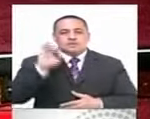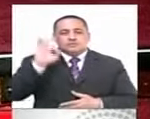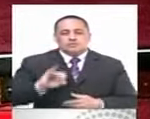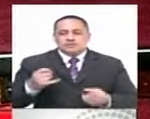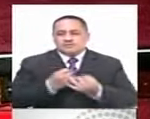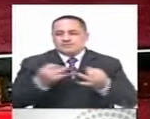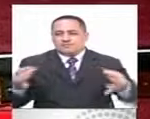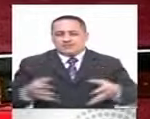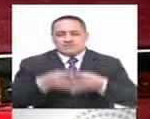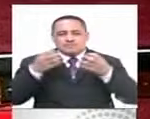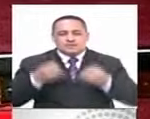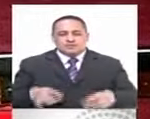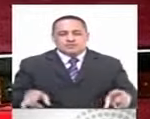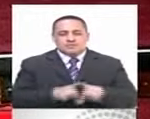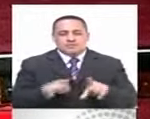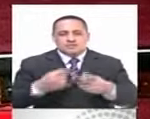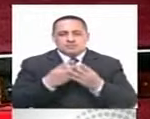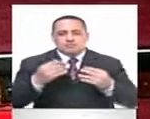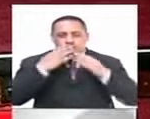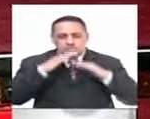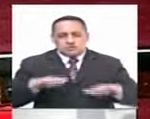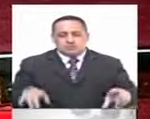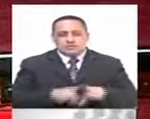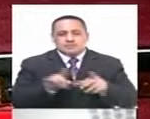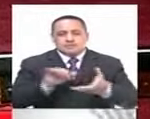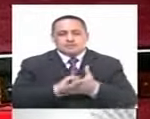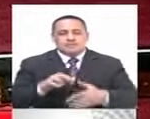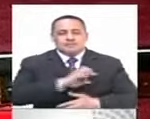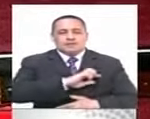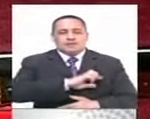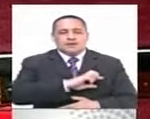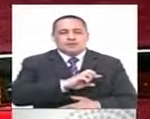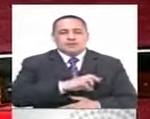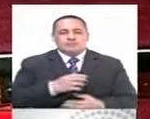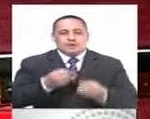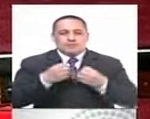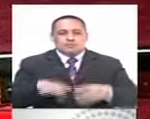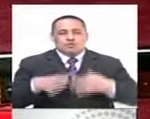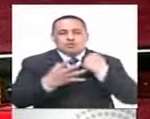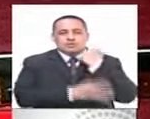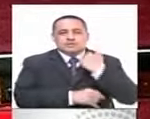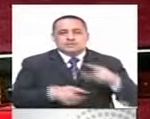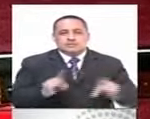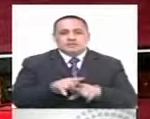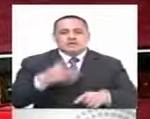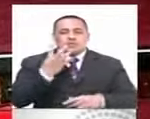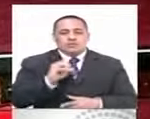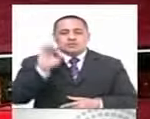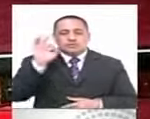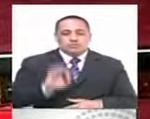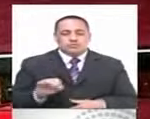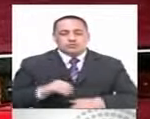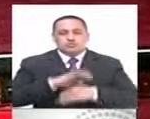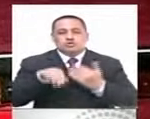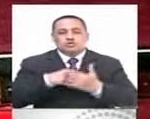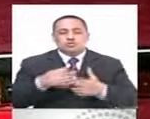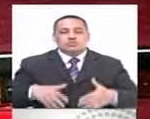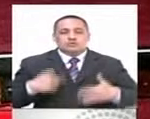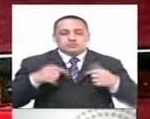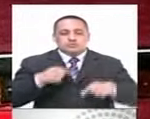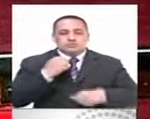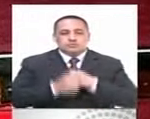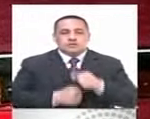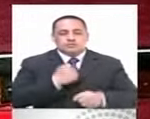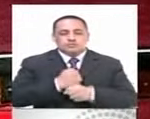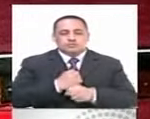más perjudicados de los niños van a ser los de primaria, los más pobres. Y que el 40% posiblemente de esta